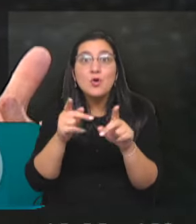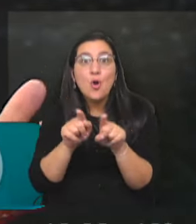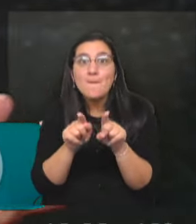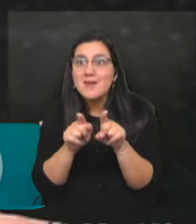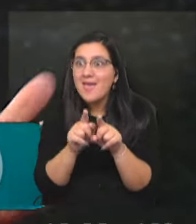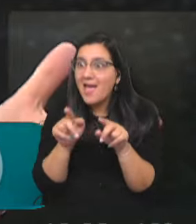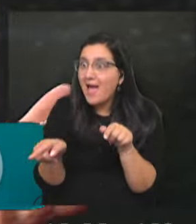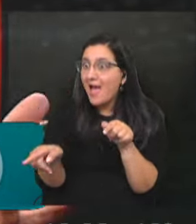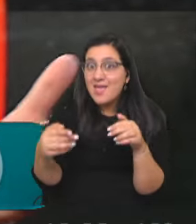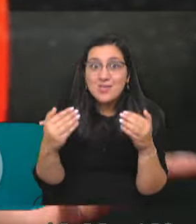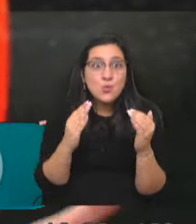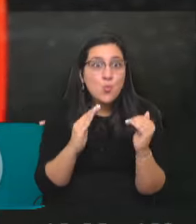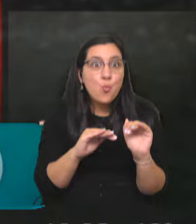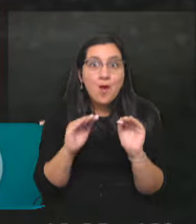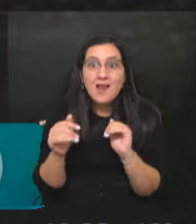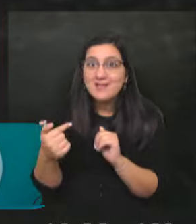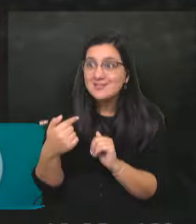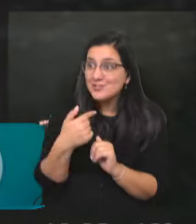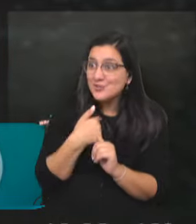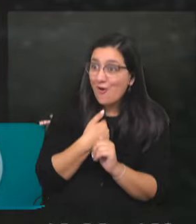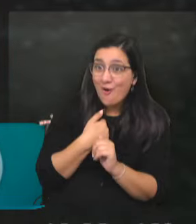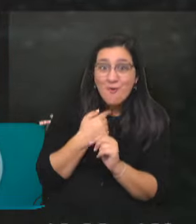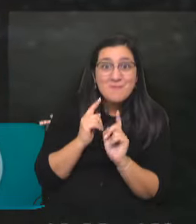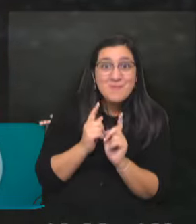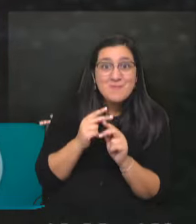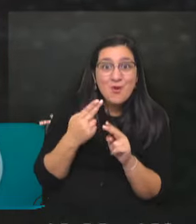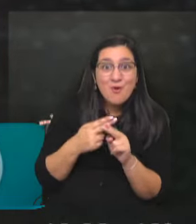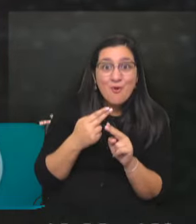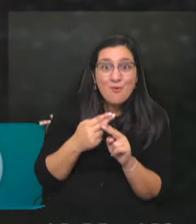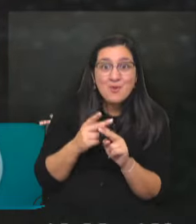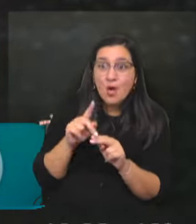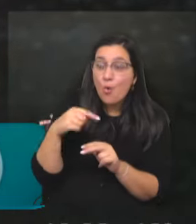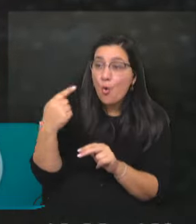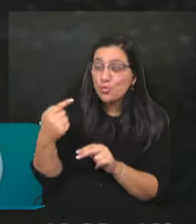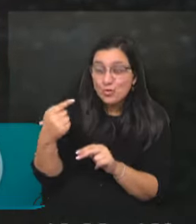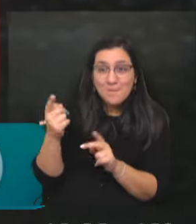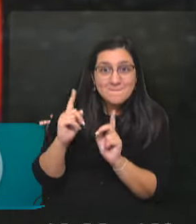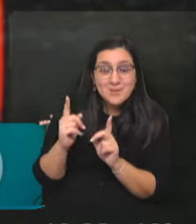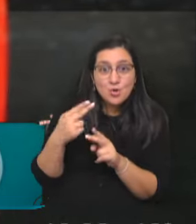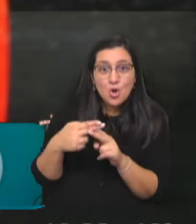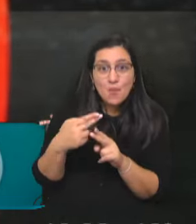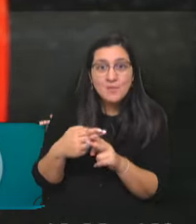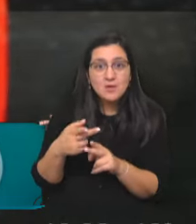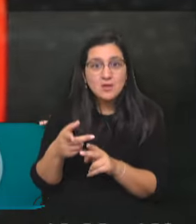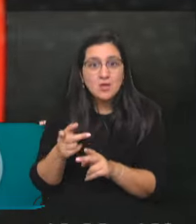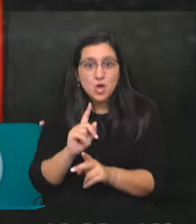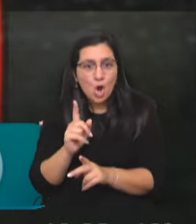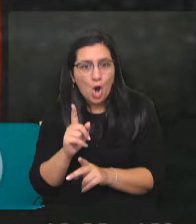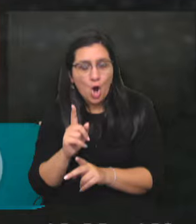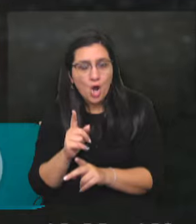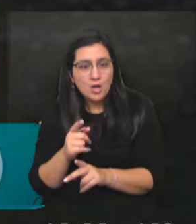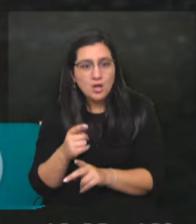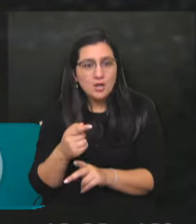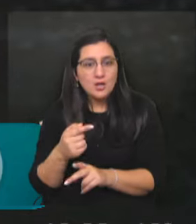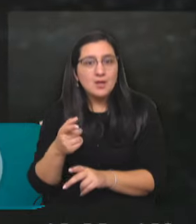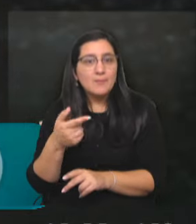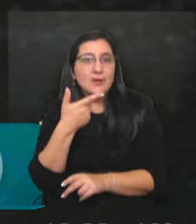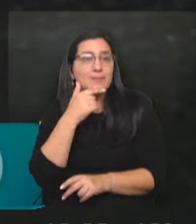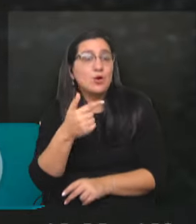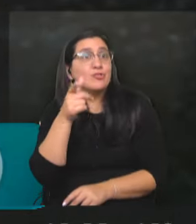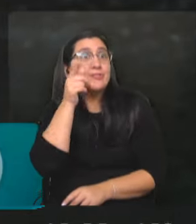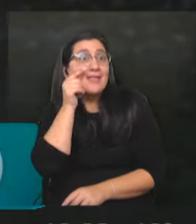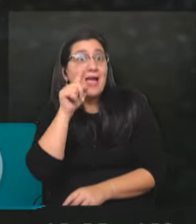impresionante. Es una abogada, pero ves cuando dices, pero hay otro que se llama... Tania, ponele. No, Tania soy yo. Es genial la reacción.